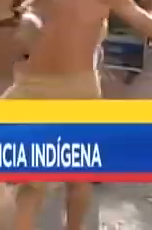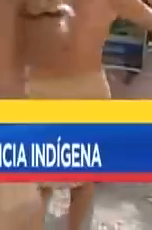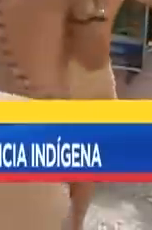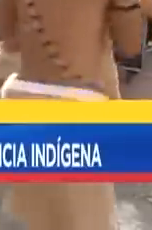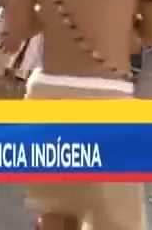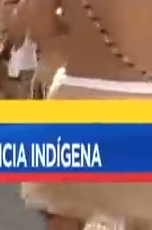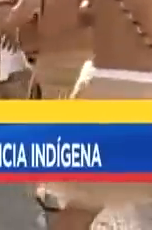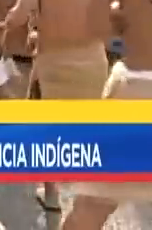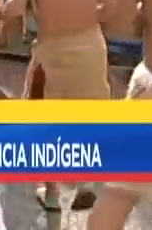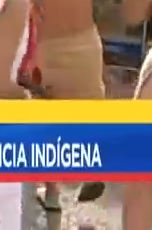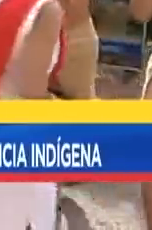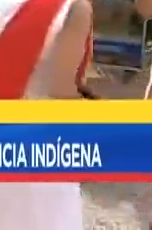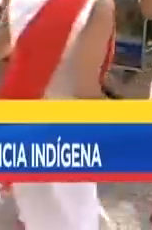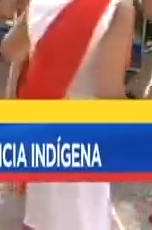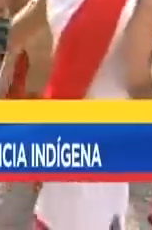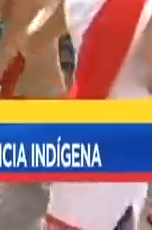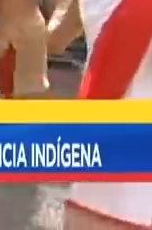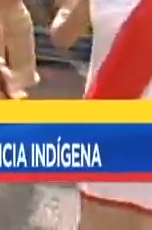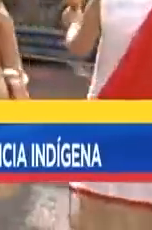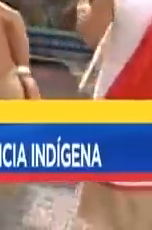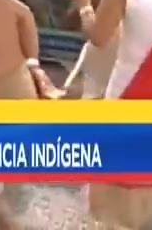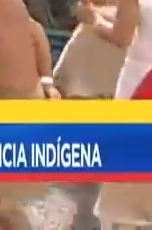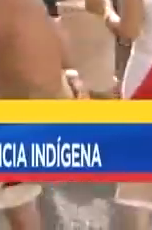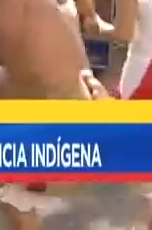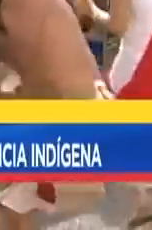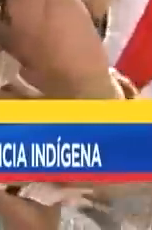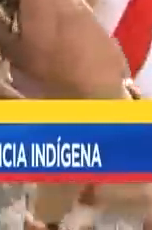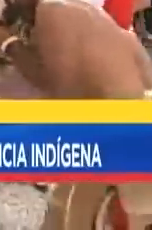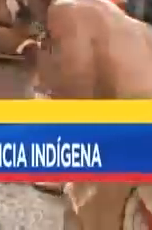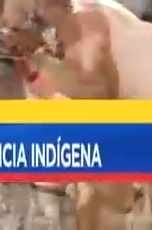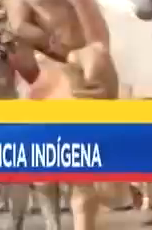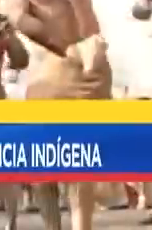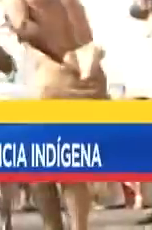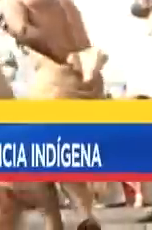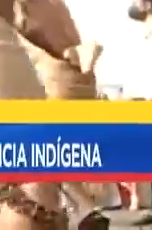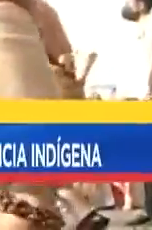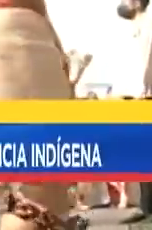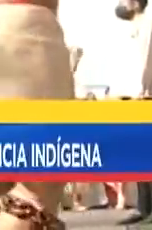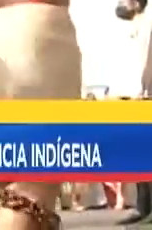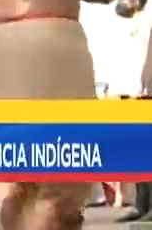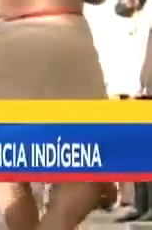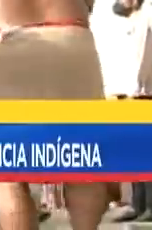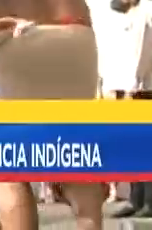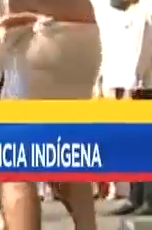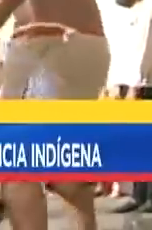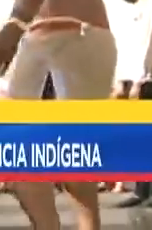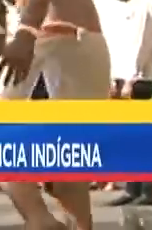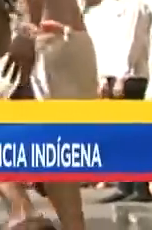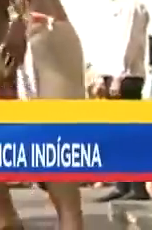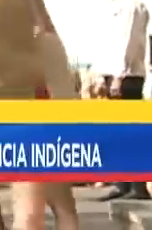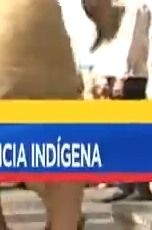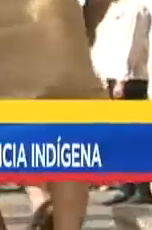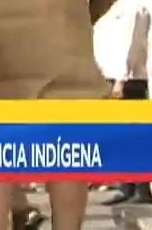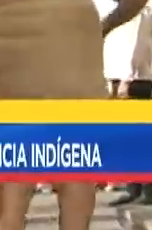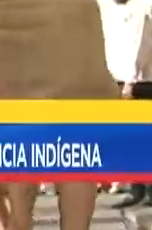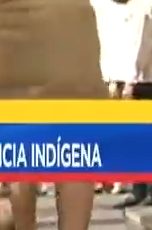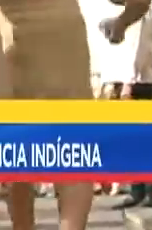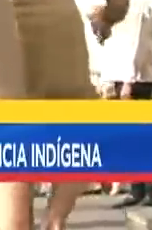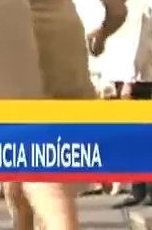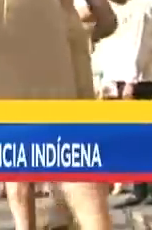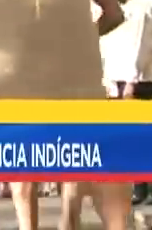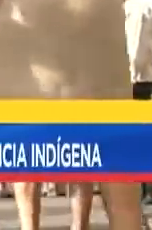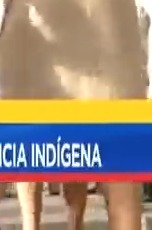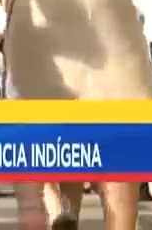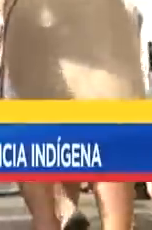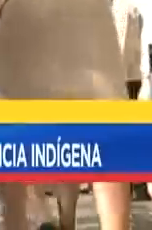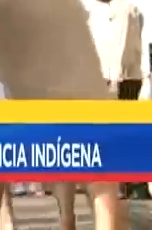Vemos allí en pantalla lo que ha sido entonces también este ritual de prosperidad y protección para el presidente de la República, Nicolás Maduro, y para el